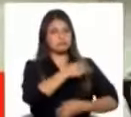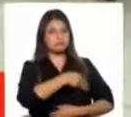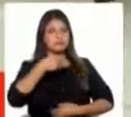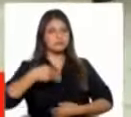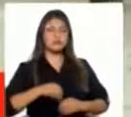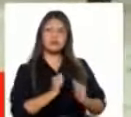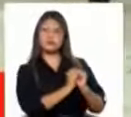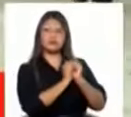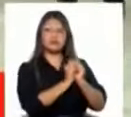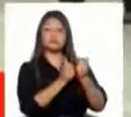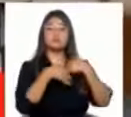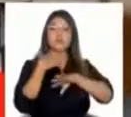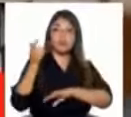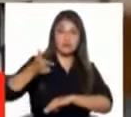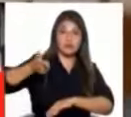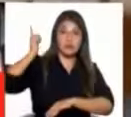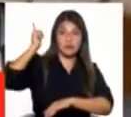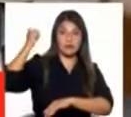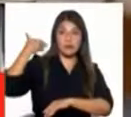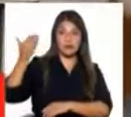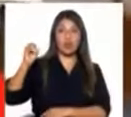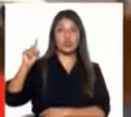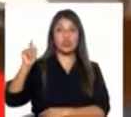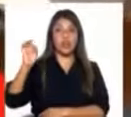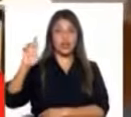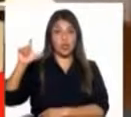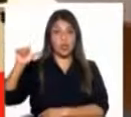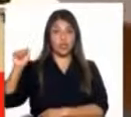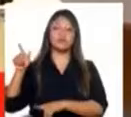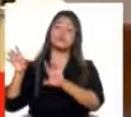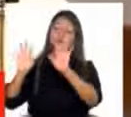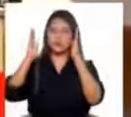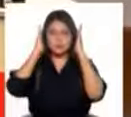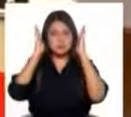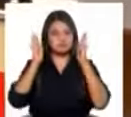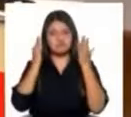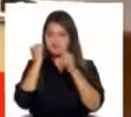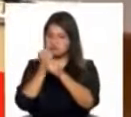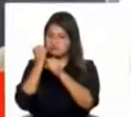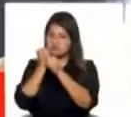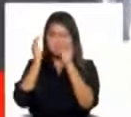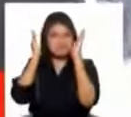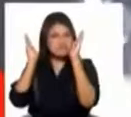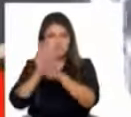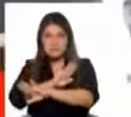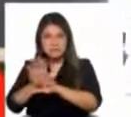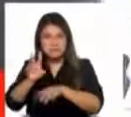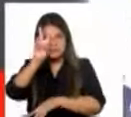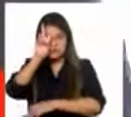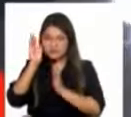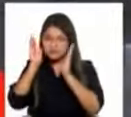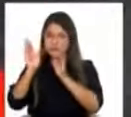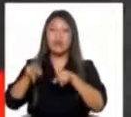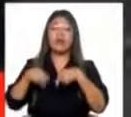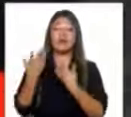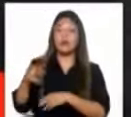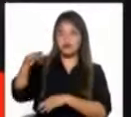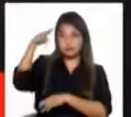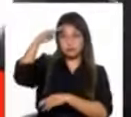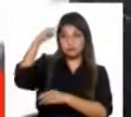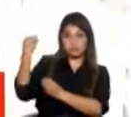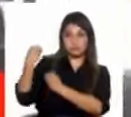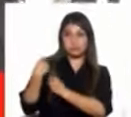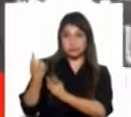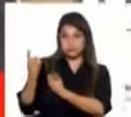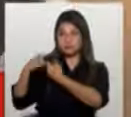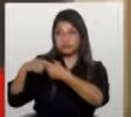el actual gabinete que lidera Alberto Tarola y solamente piensa en servir al país. Detalló que este es un puesto de confianza y, por